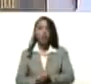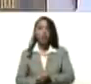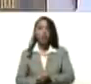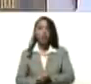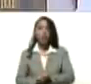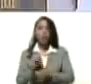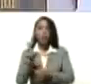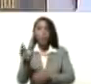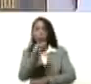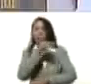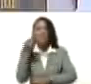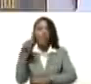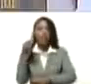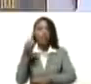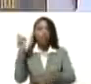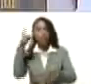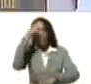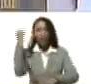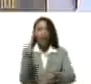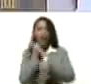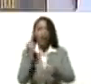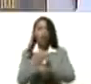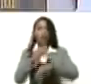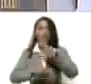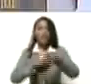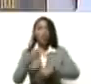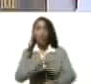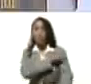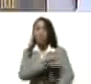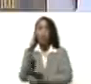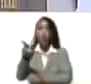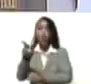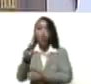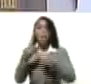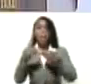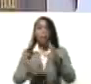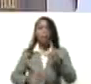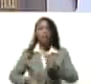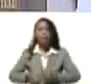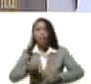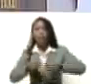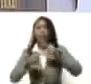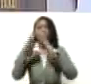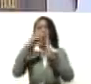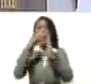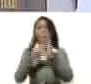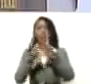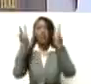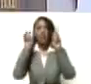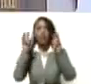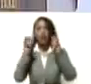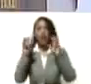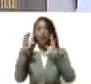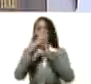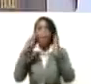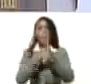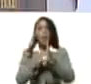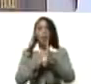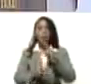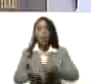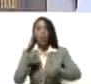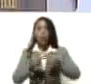la extraordinaria labor que en dos periodos ha cumplido para construir lópez la nuevo pez y para construir la p